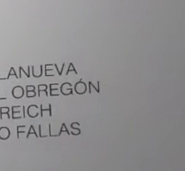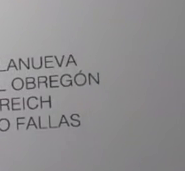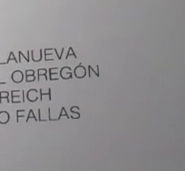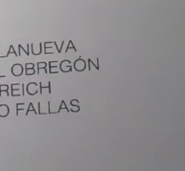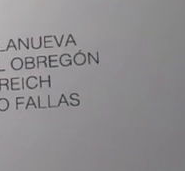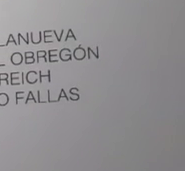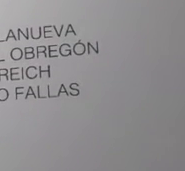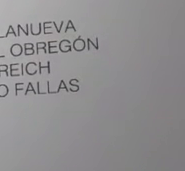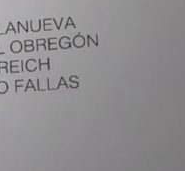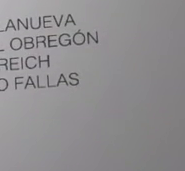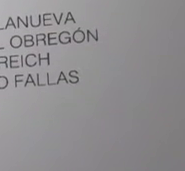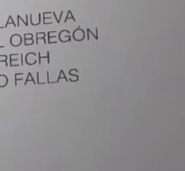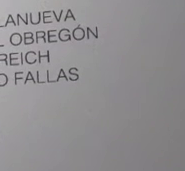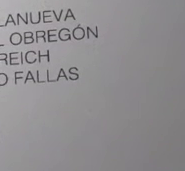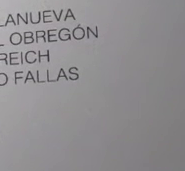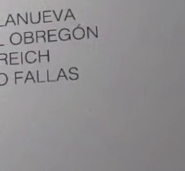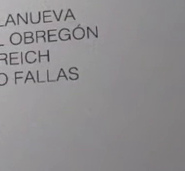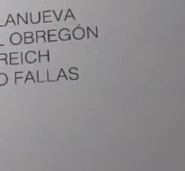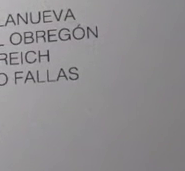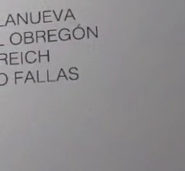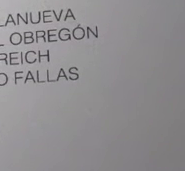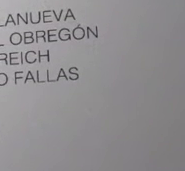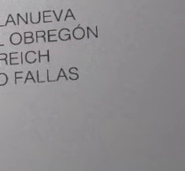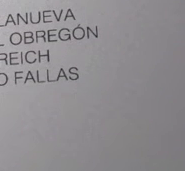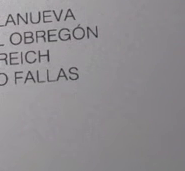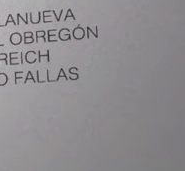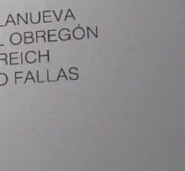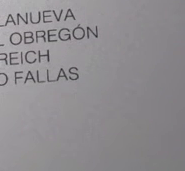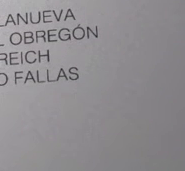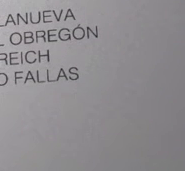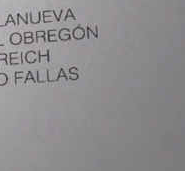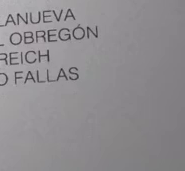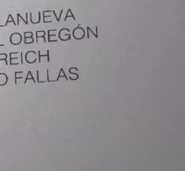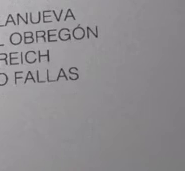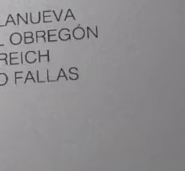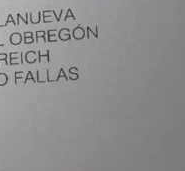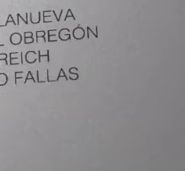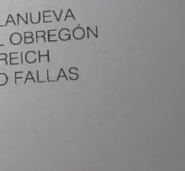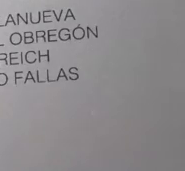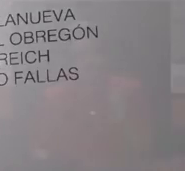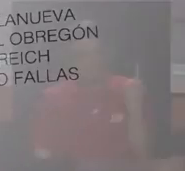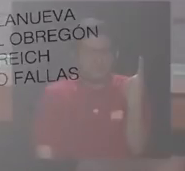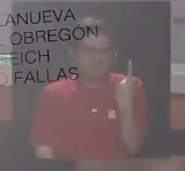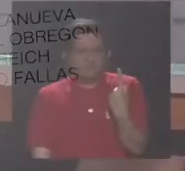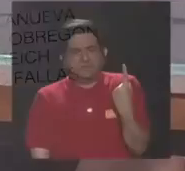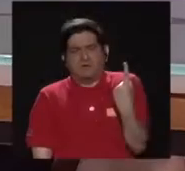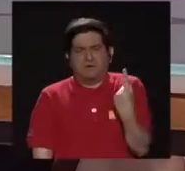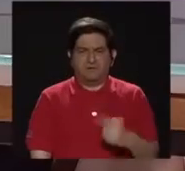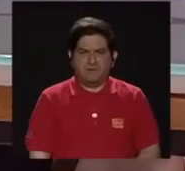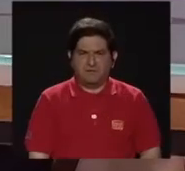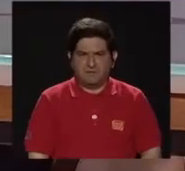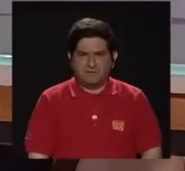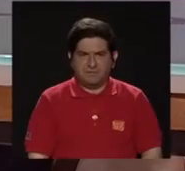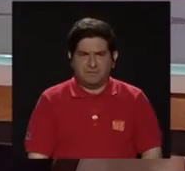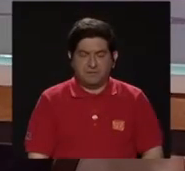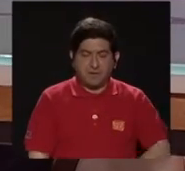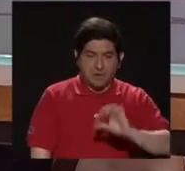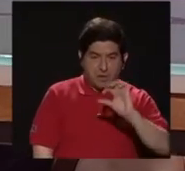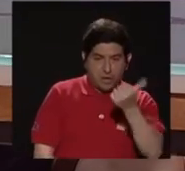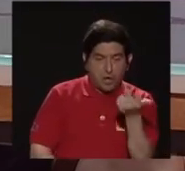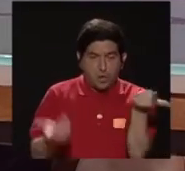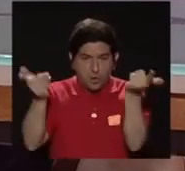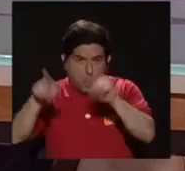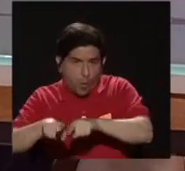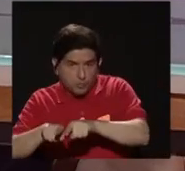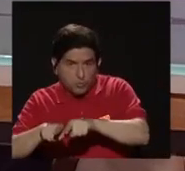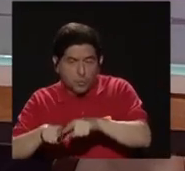felices. En un caso tomó la forma de adicciones y soledad y ¿verdad? Y en el otro caso